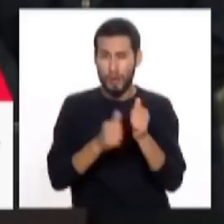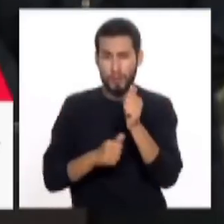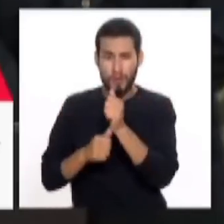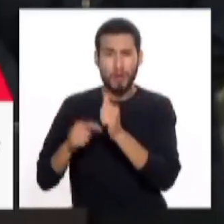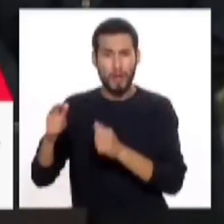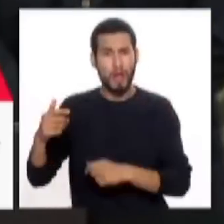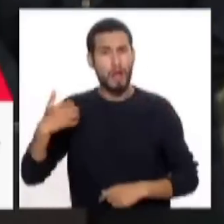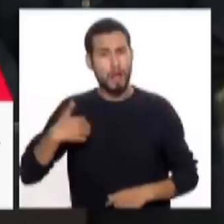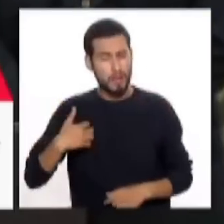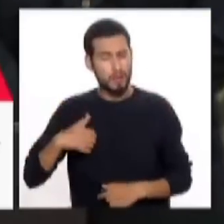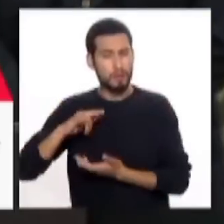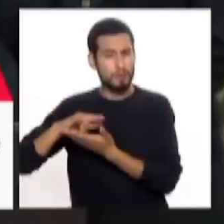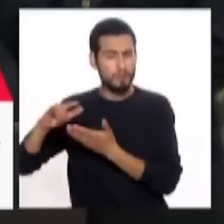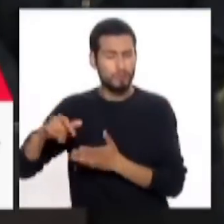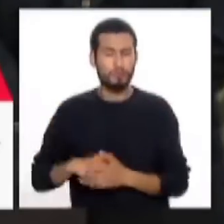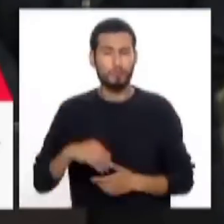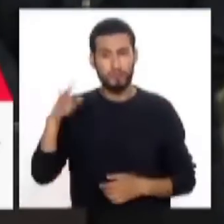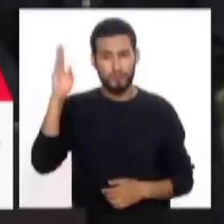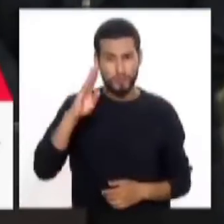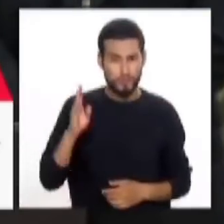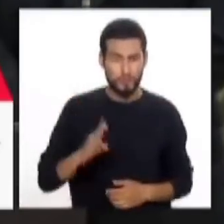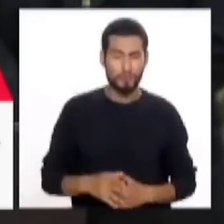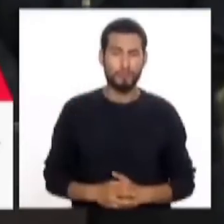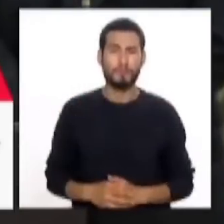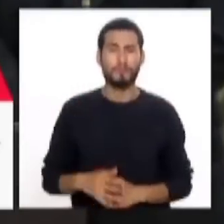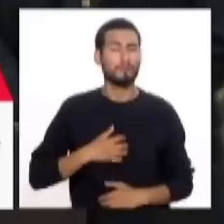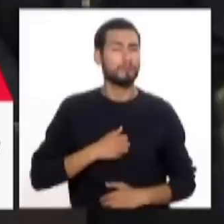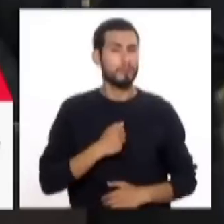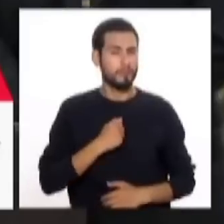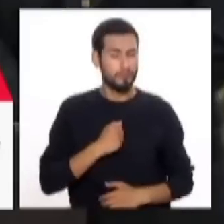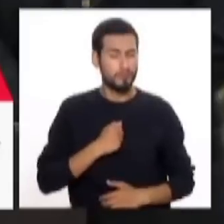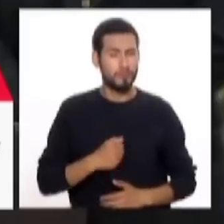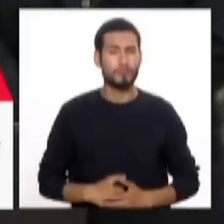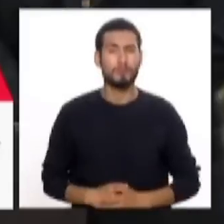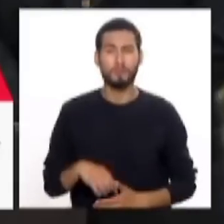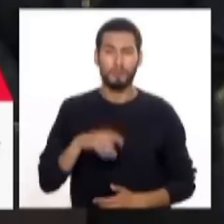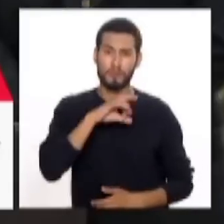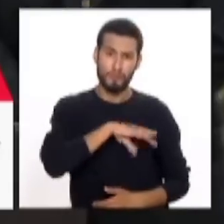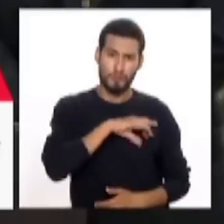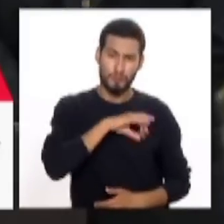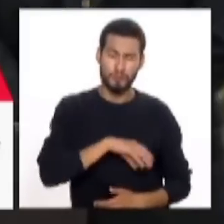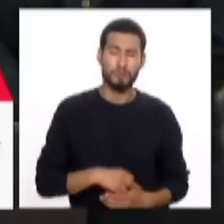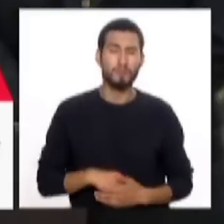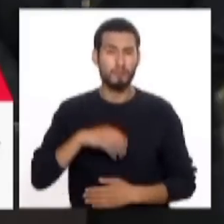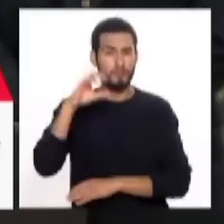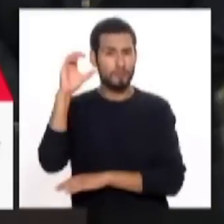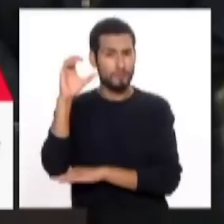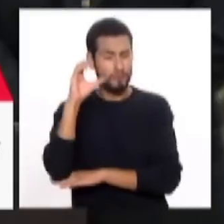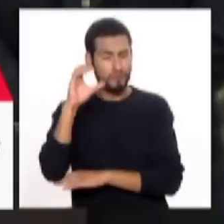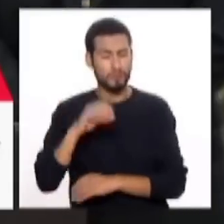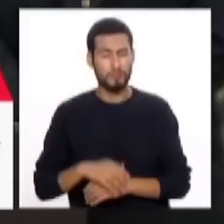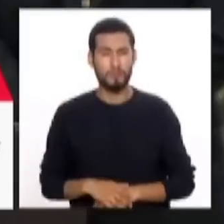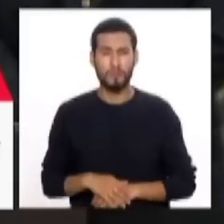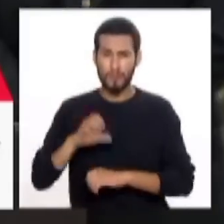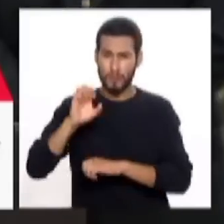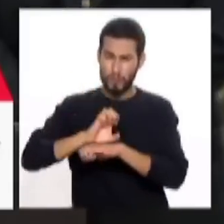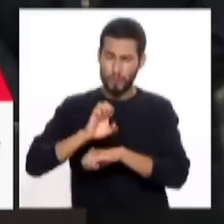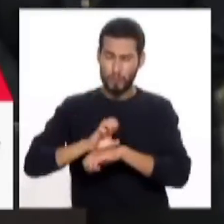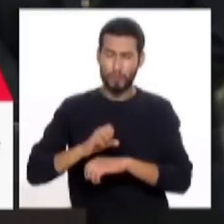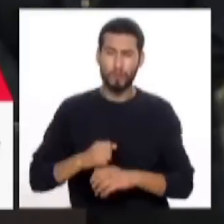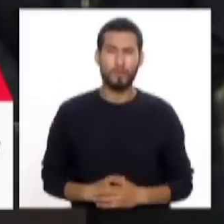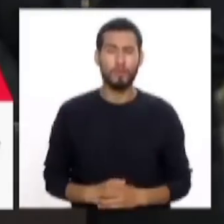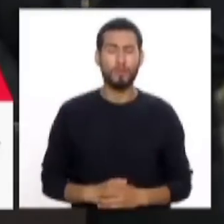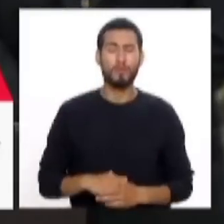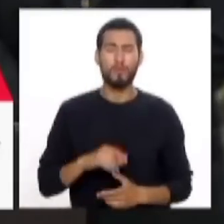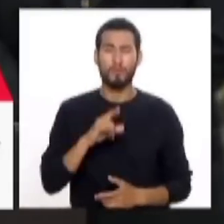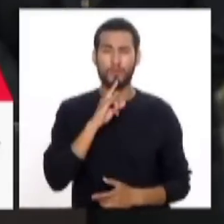de Argentina, Brasil, Canadá, Chile, Colombia, Ecuador,